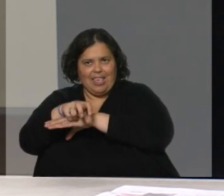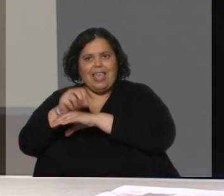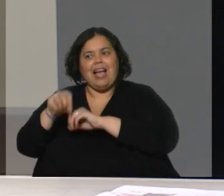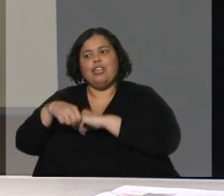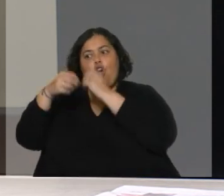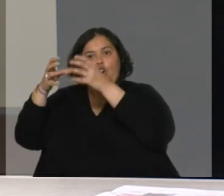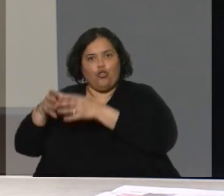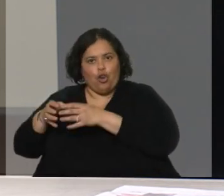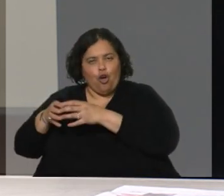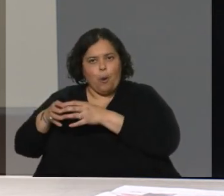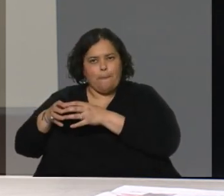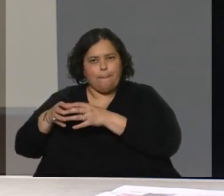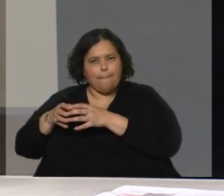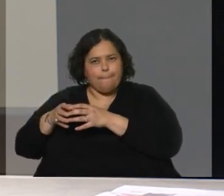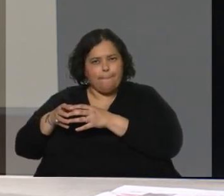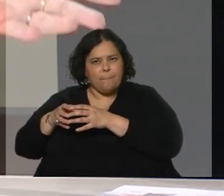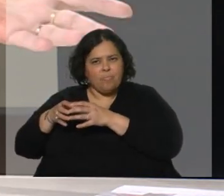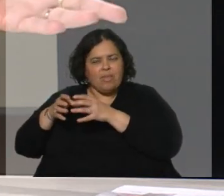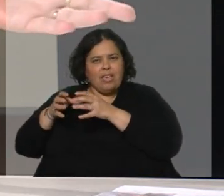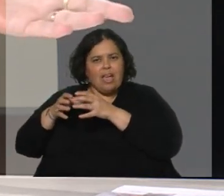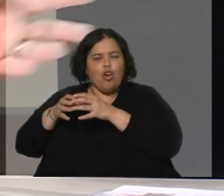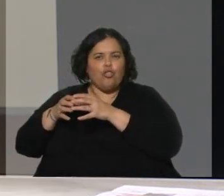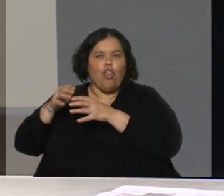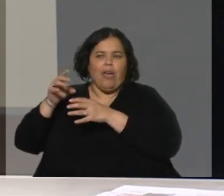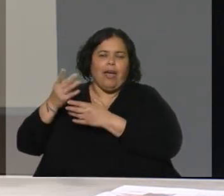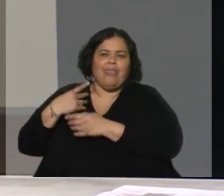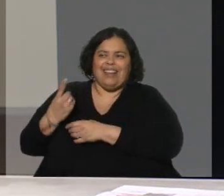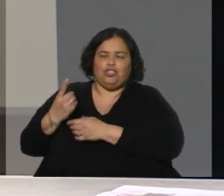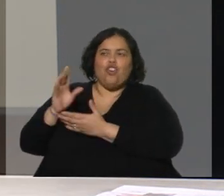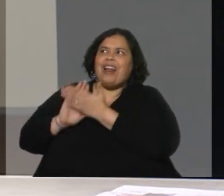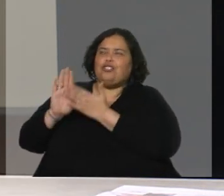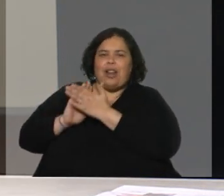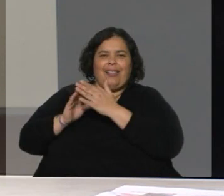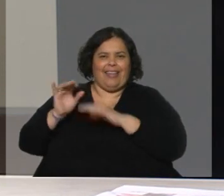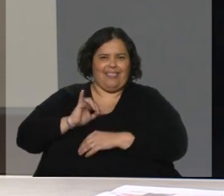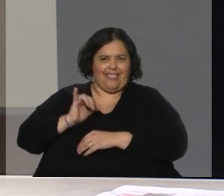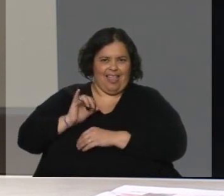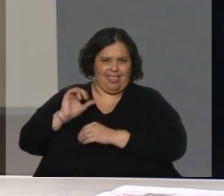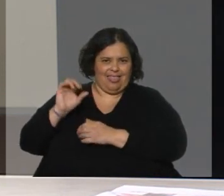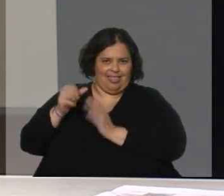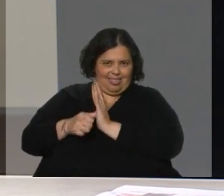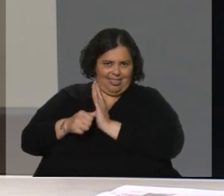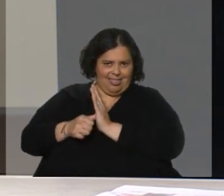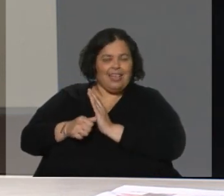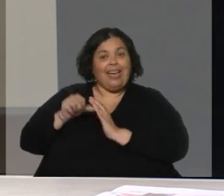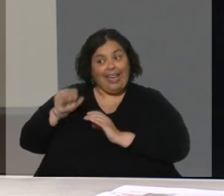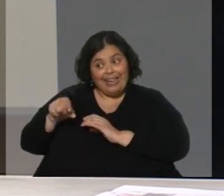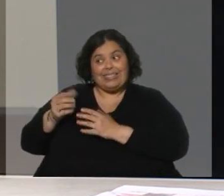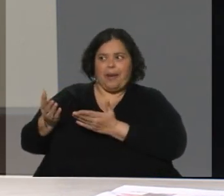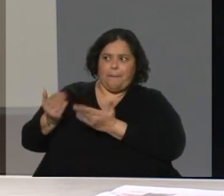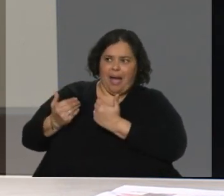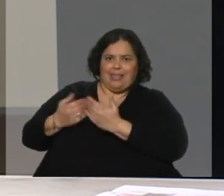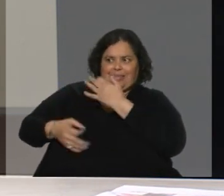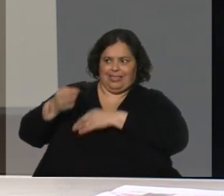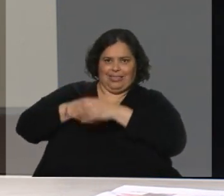contexto y el quinto era de la dirección Nacional de identificación civil que en realidad fue el la verdad que el grupo que que más me aclaró